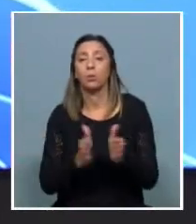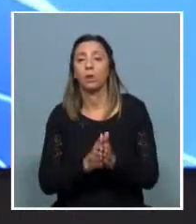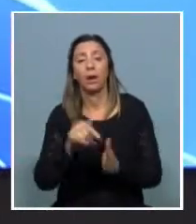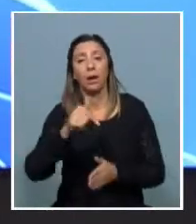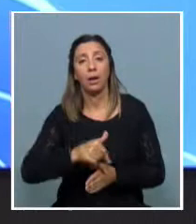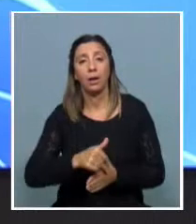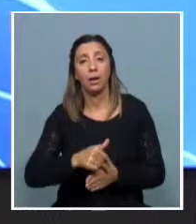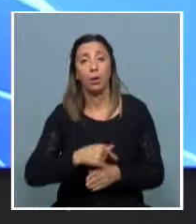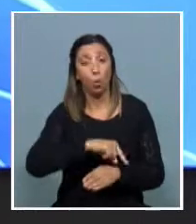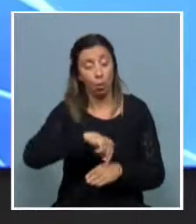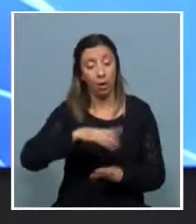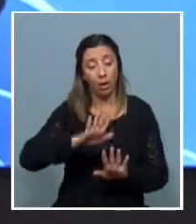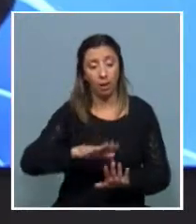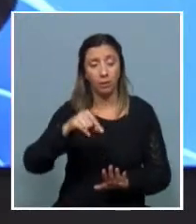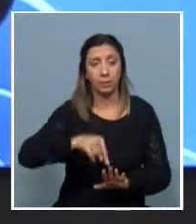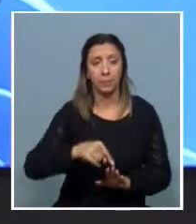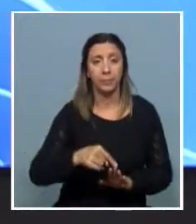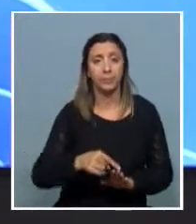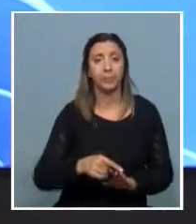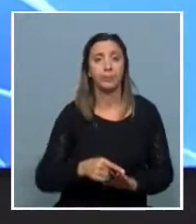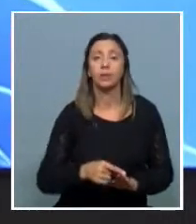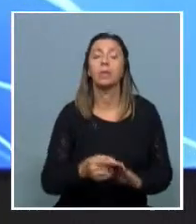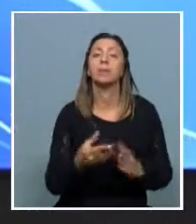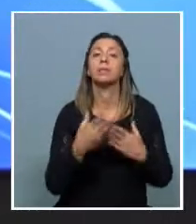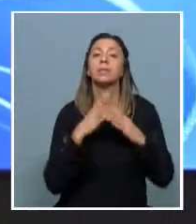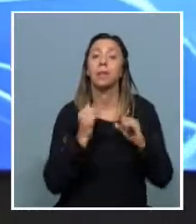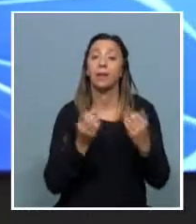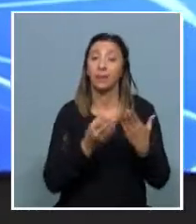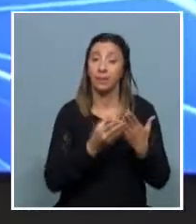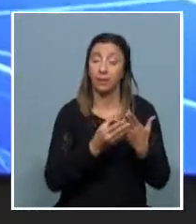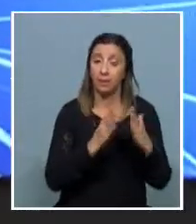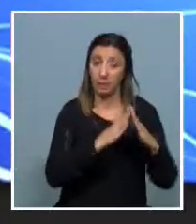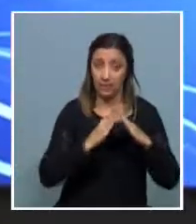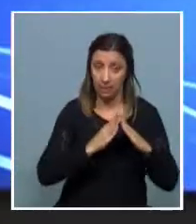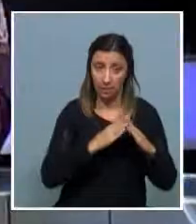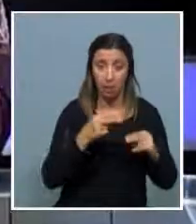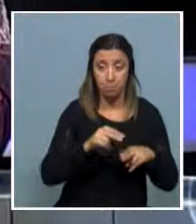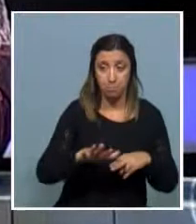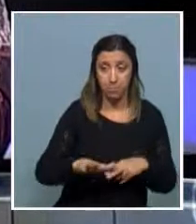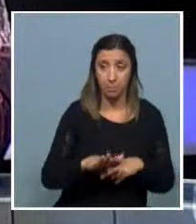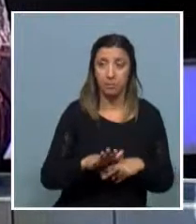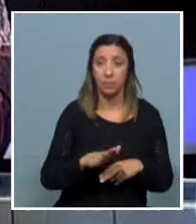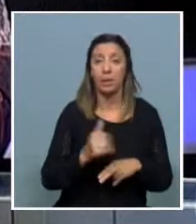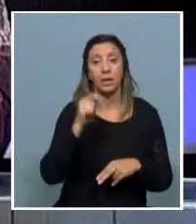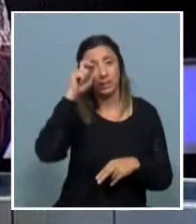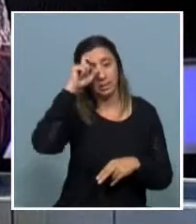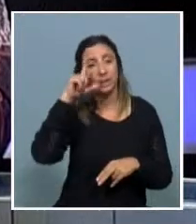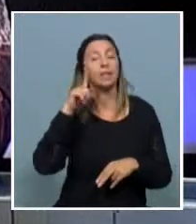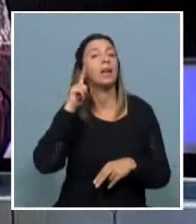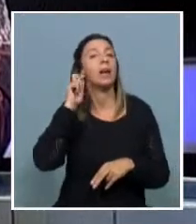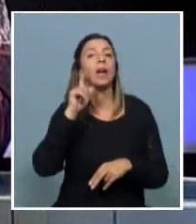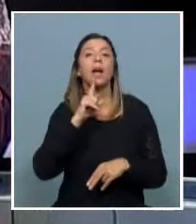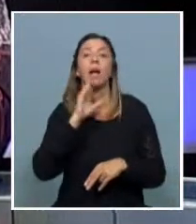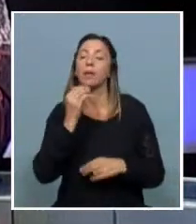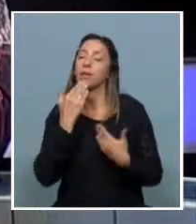aquí durante la próxima hora la interventora de la Secretaría de Vivienda, Urbanismo y Parques. Ella es la doctora Ángela Gutiérrez de Gato. Muchas